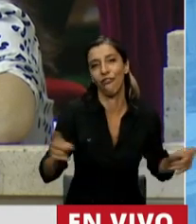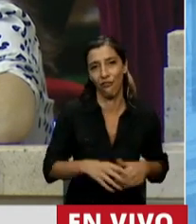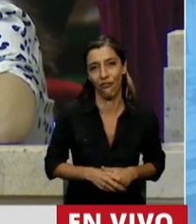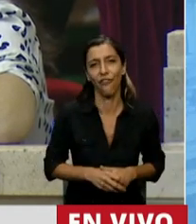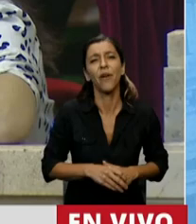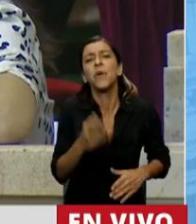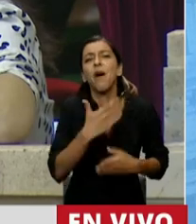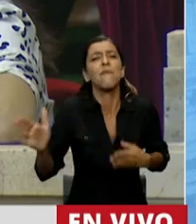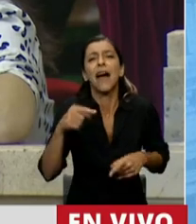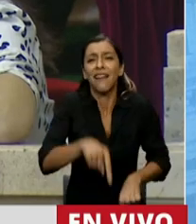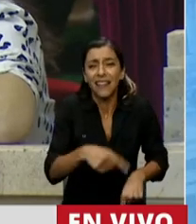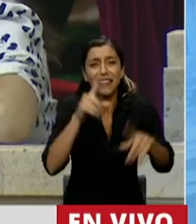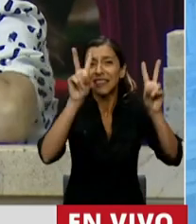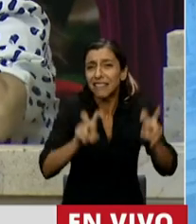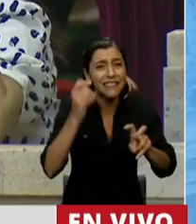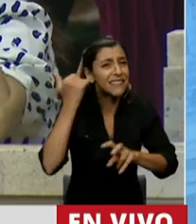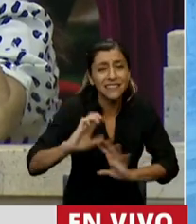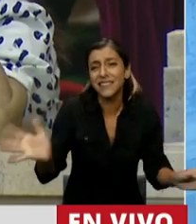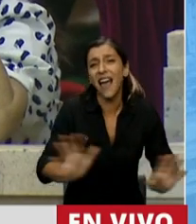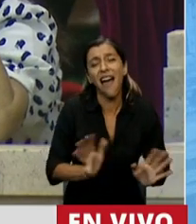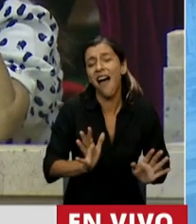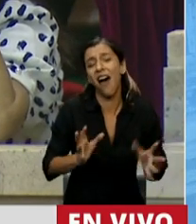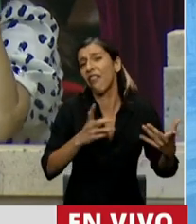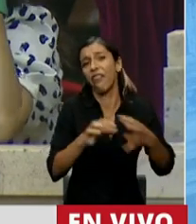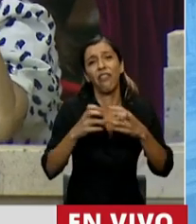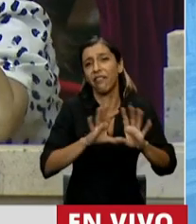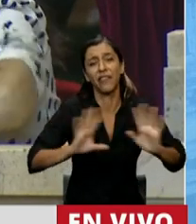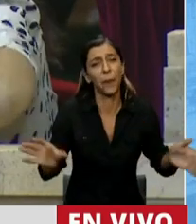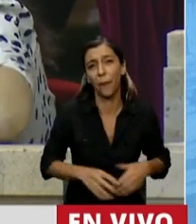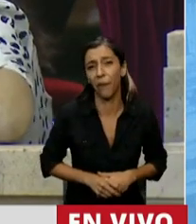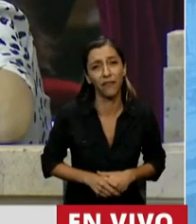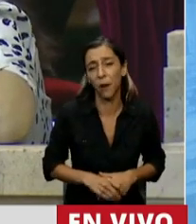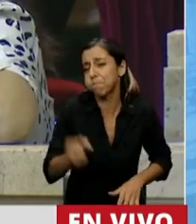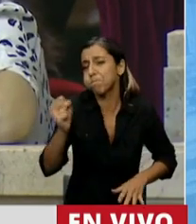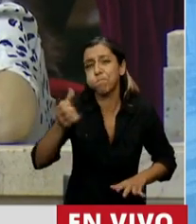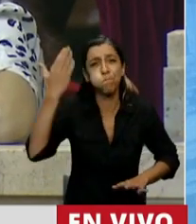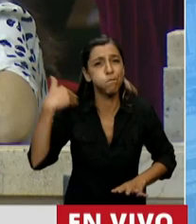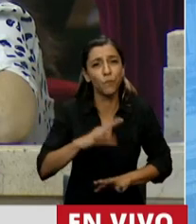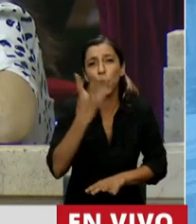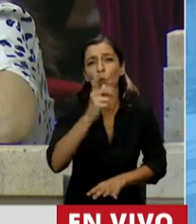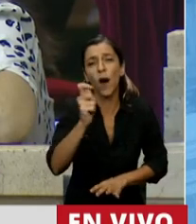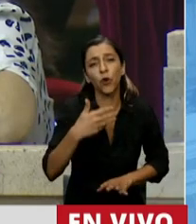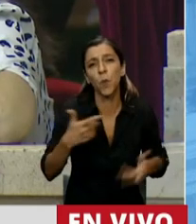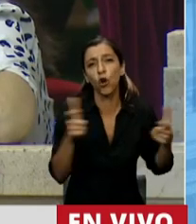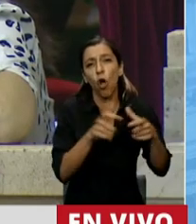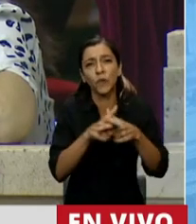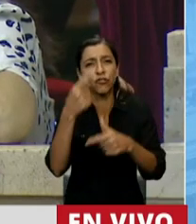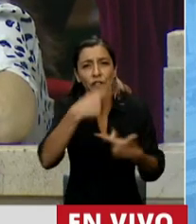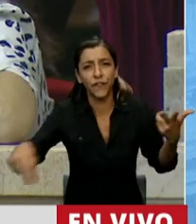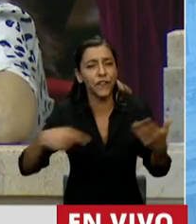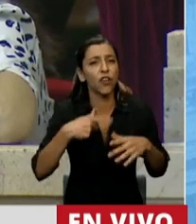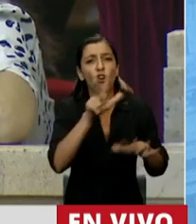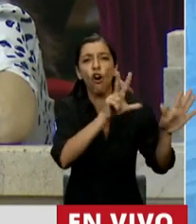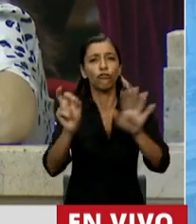dijimos lo dimos profundamente durante cuatro meses en todas las en las cuatro comisiones donde vinieron casi 800 expositores